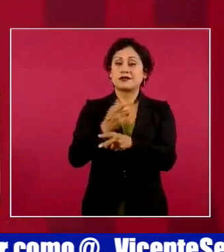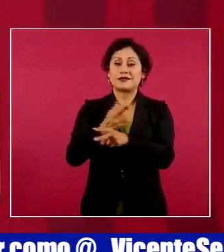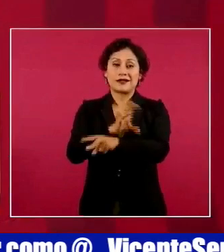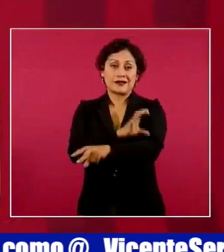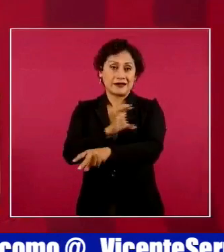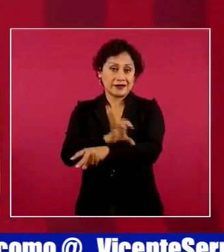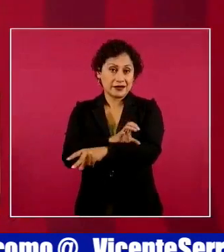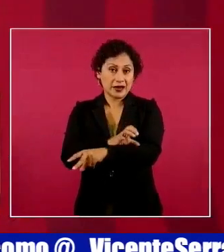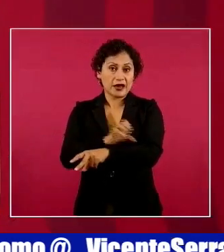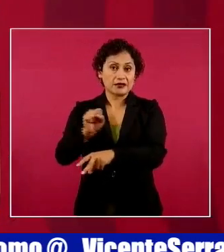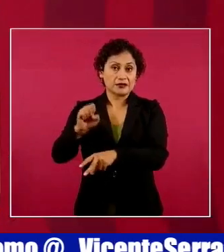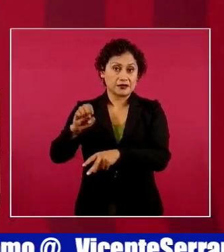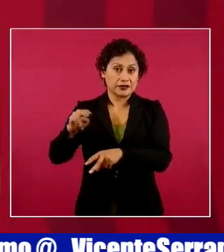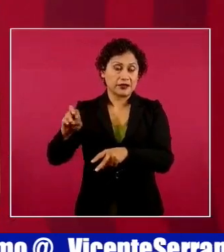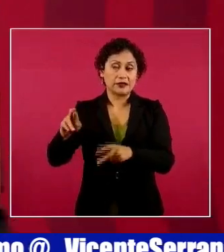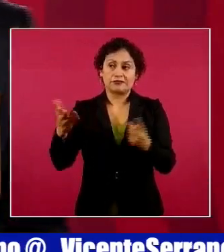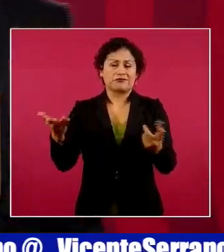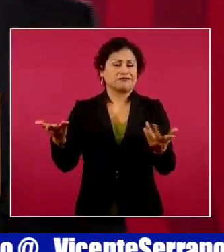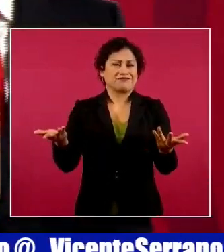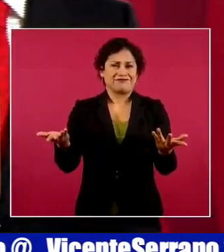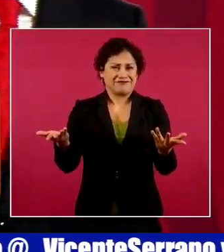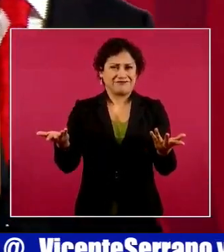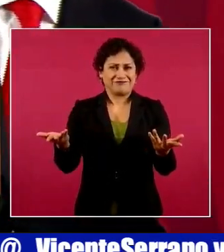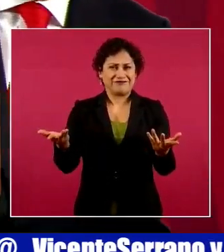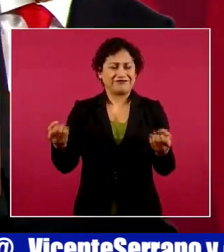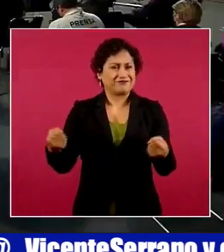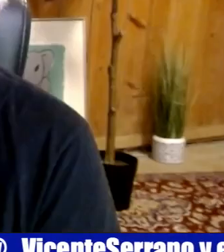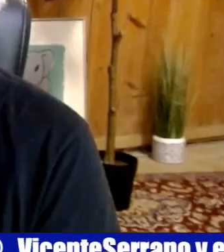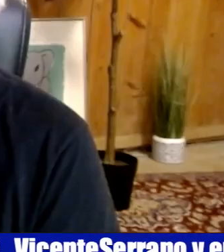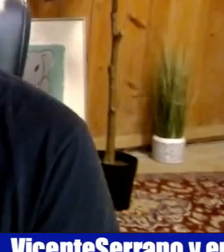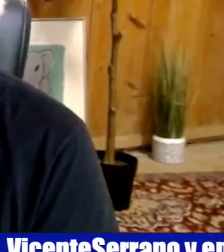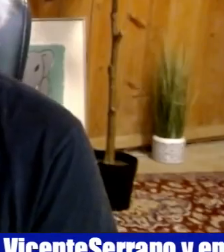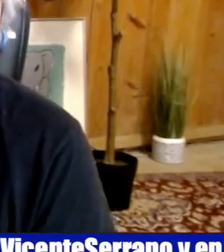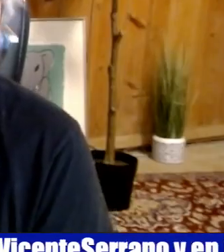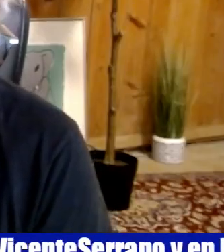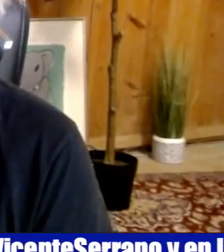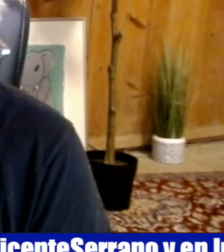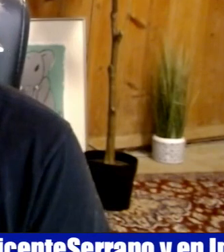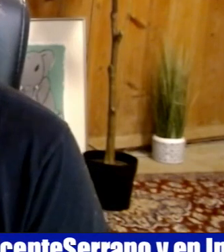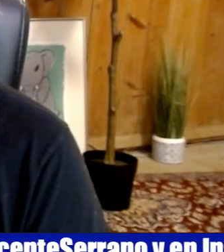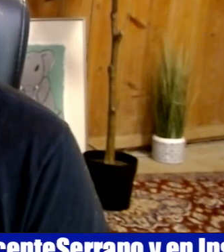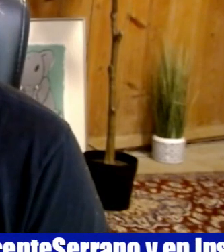cosas bien y de manera breve, lo que le admira, por ejemplo, a José María Morelos y Pavón.